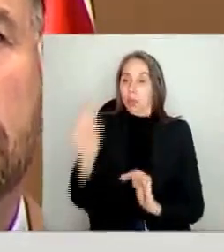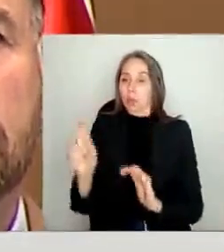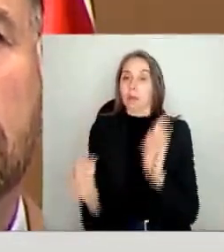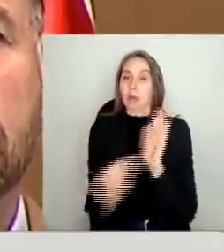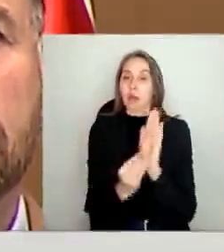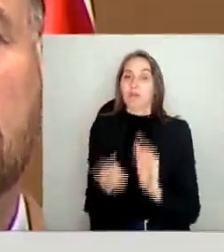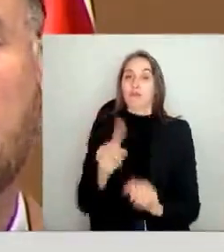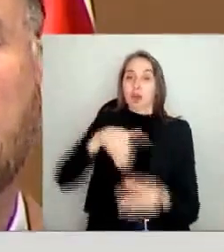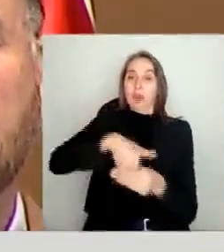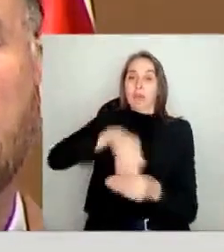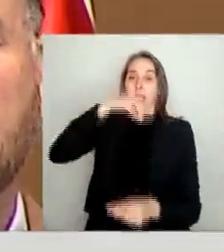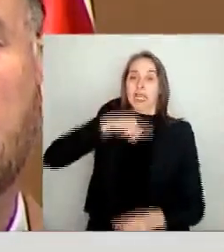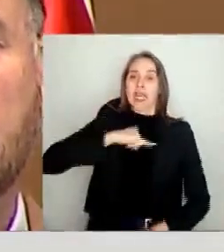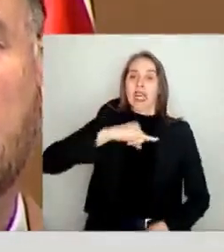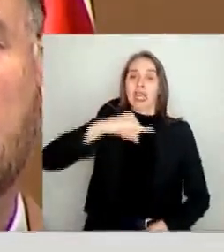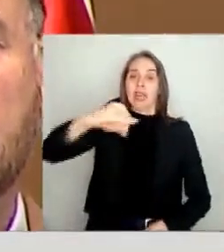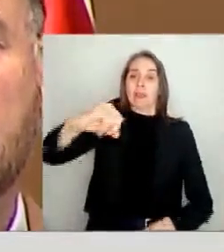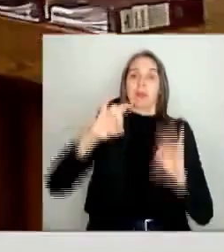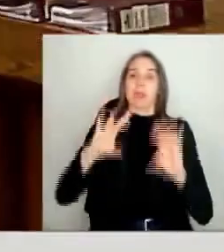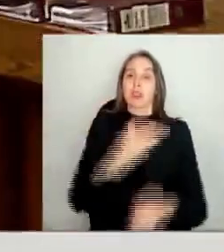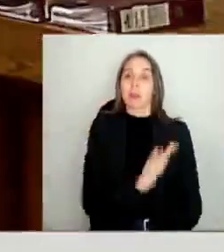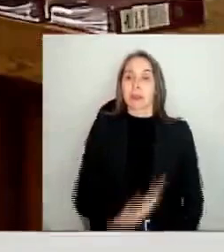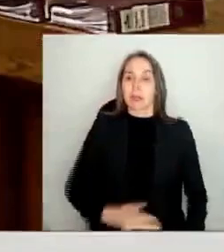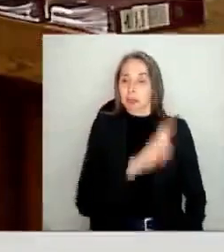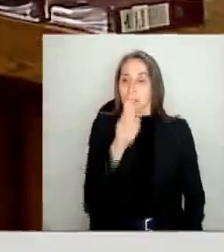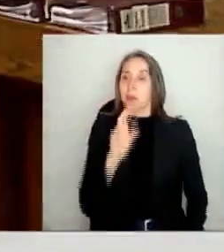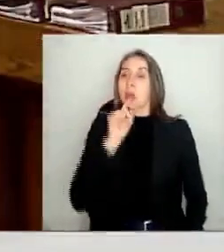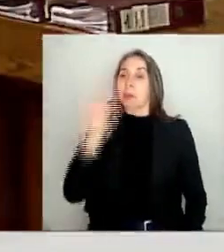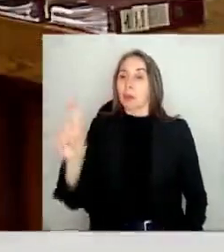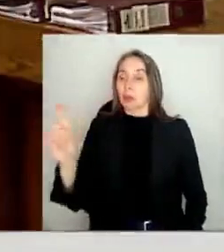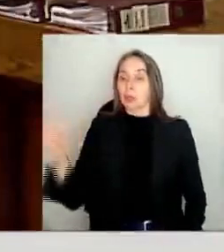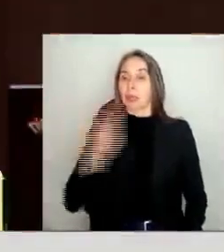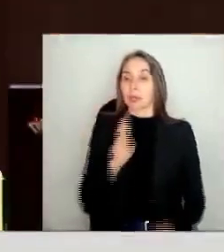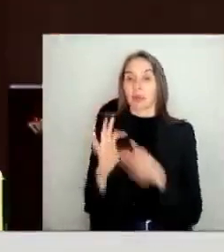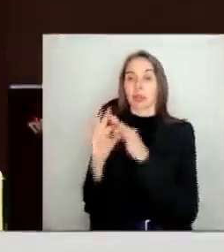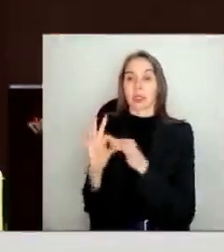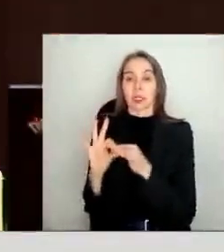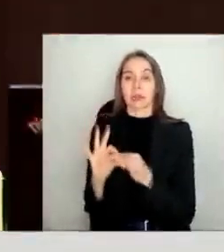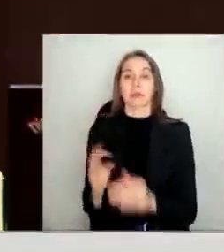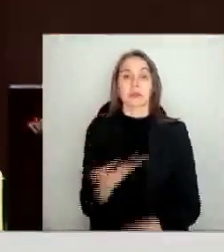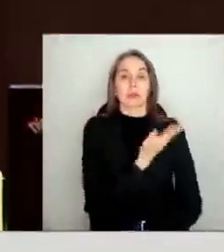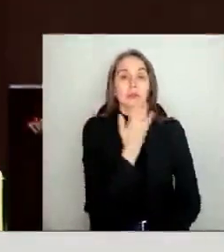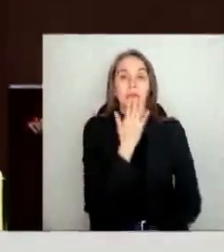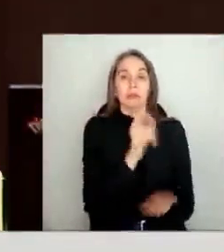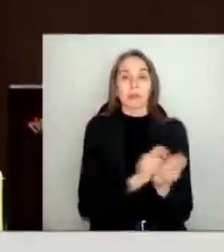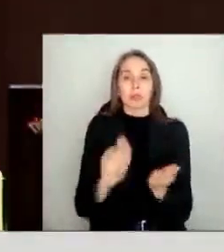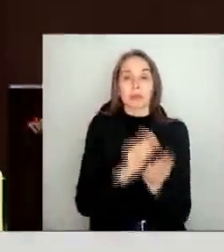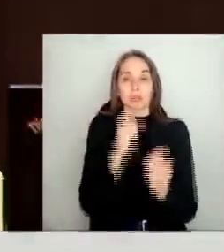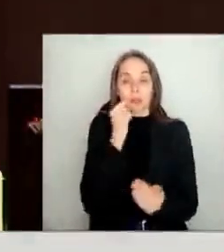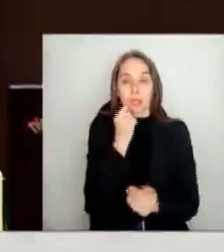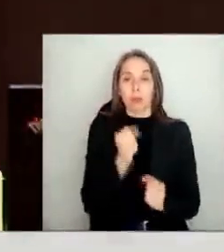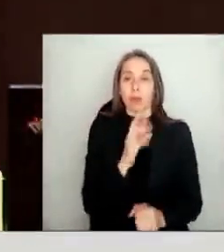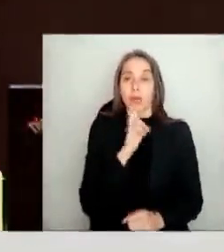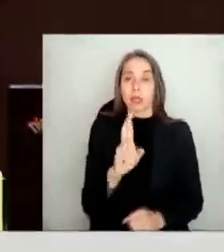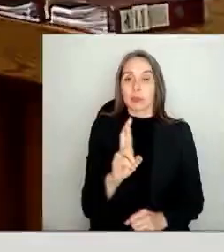indefinida al presidente de la república gracias le voy a ofrecer la palabra al secretario para que pueda responder la pregunta del